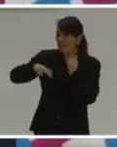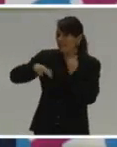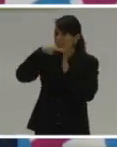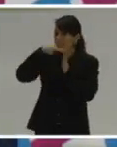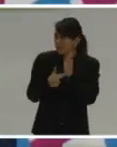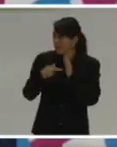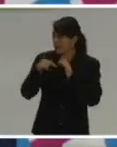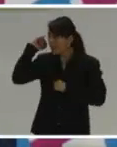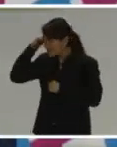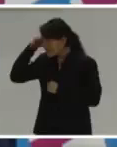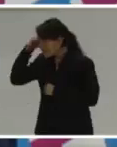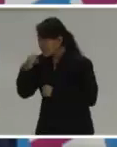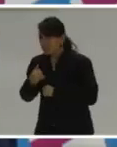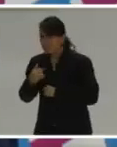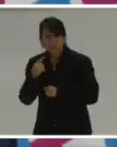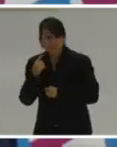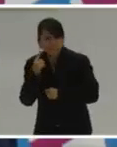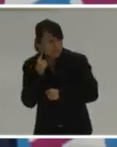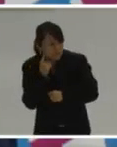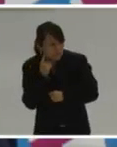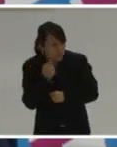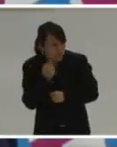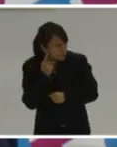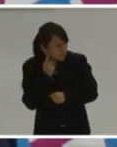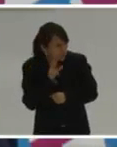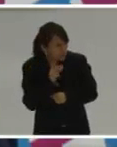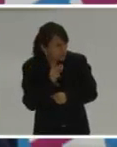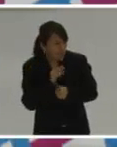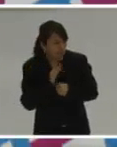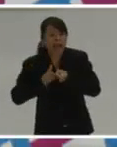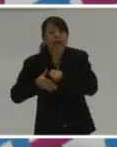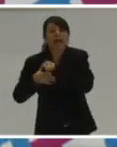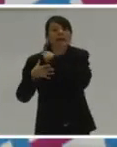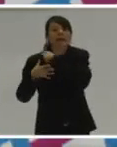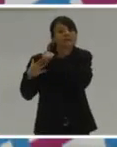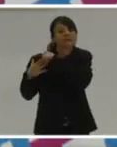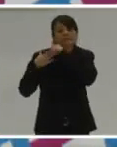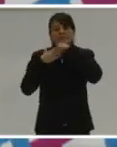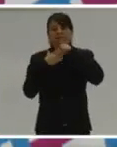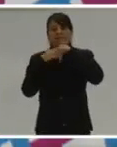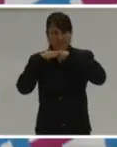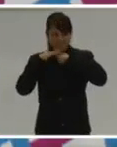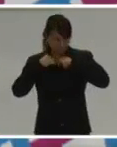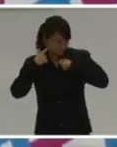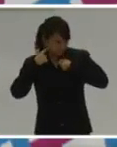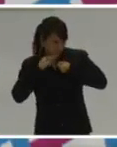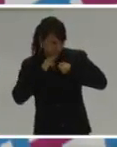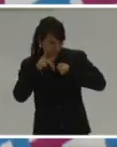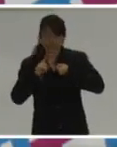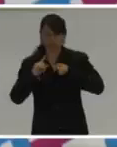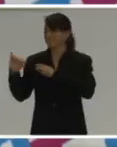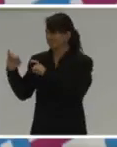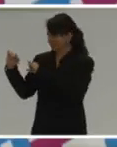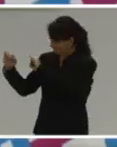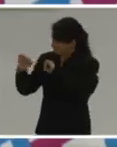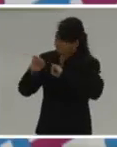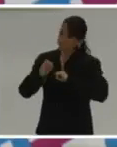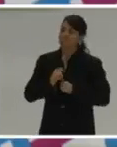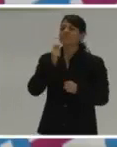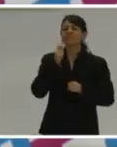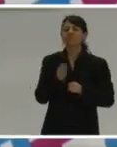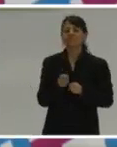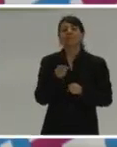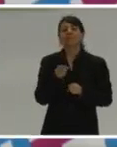¿No se oye bien? ¿Así está mejor? Observando y garantizando la igualdad de acceso de